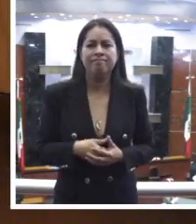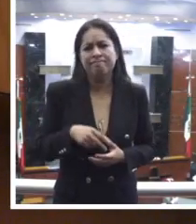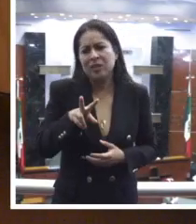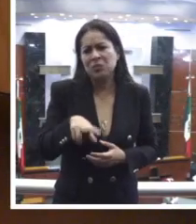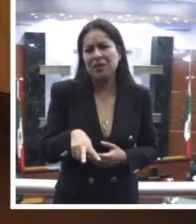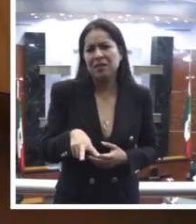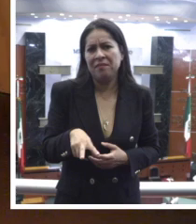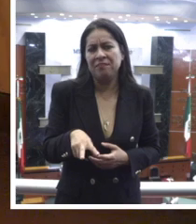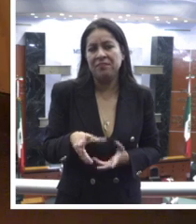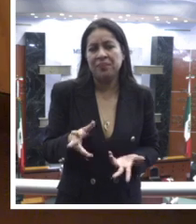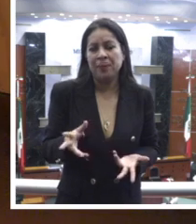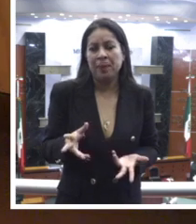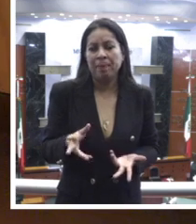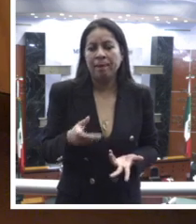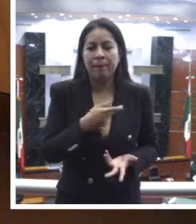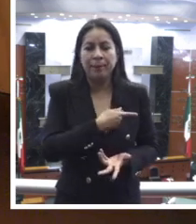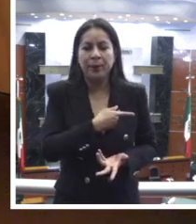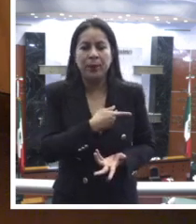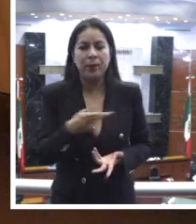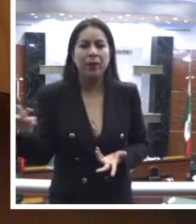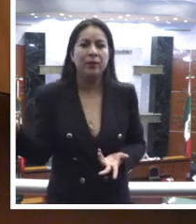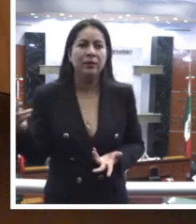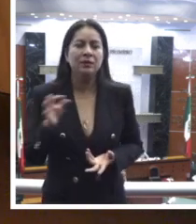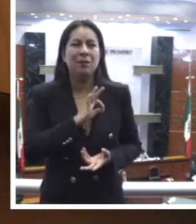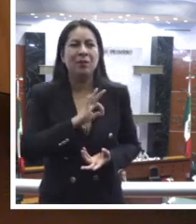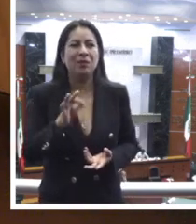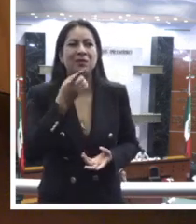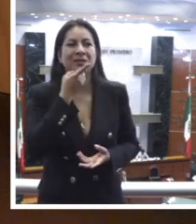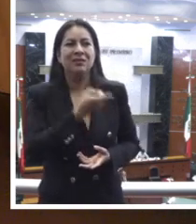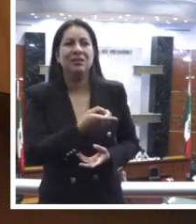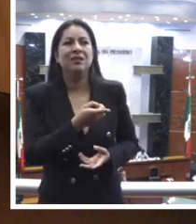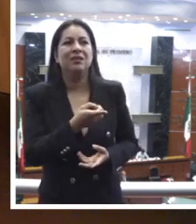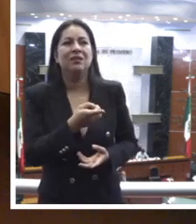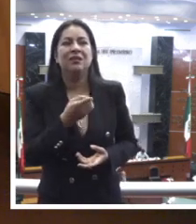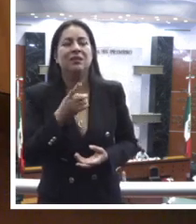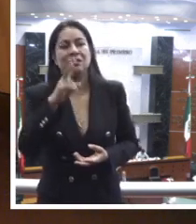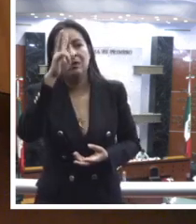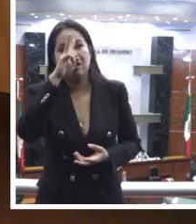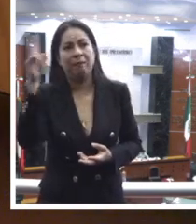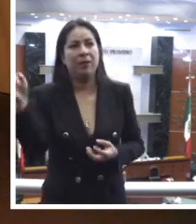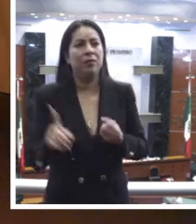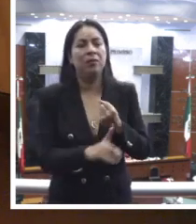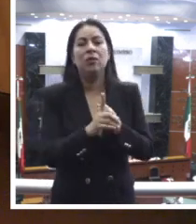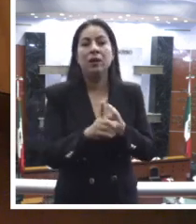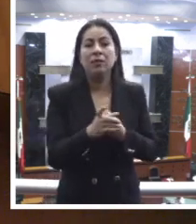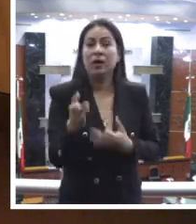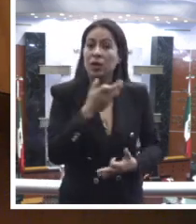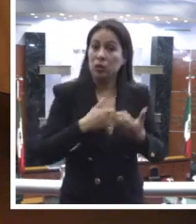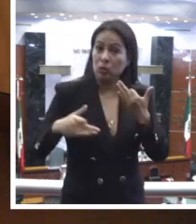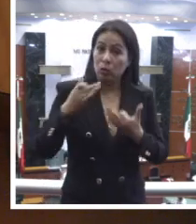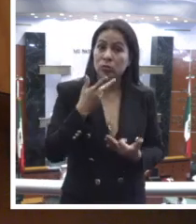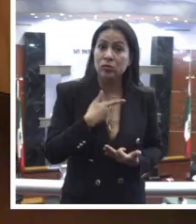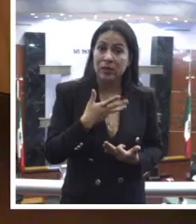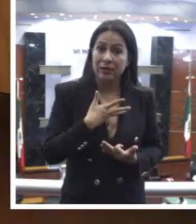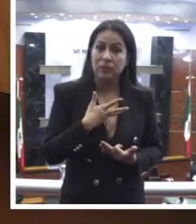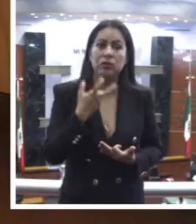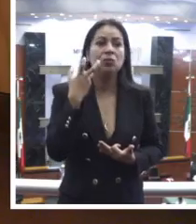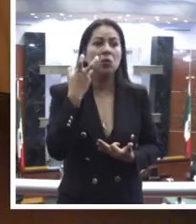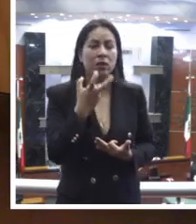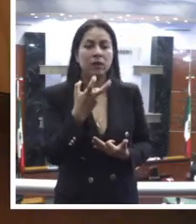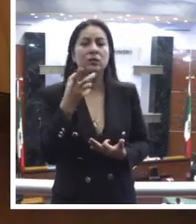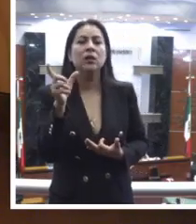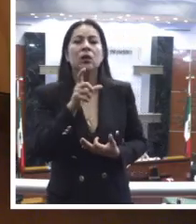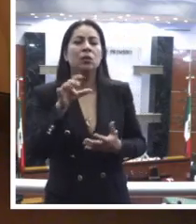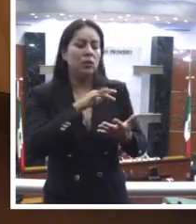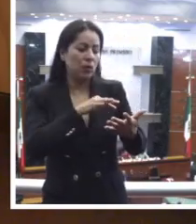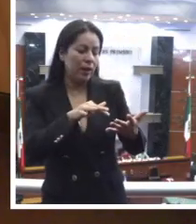Efectivamente, la pobreza, podríamos decir, que es el principal problema que tenemos todos. Y es por eso que cuando